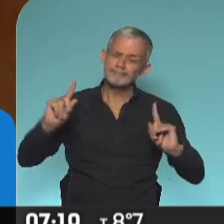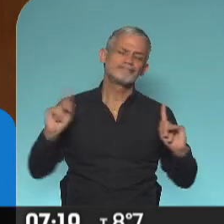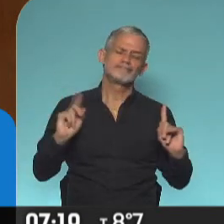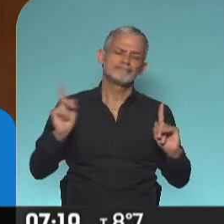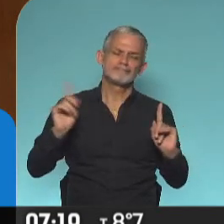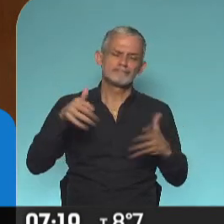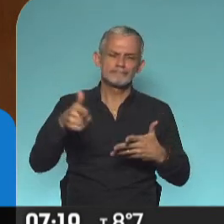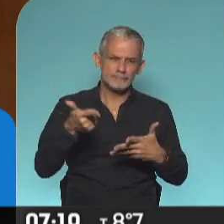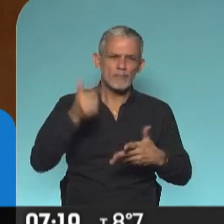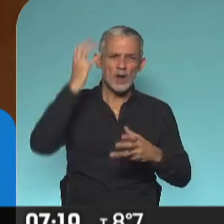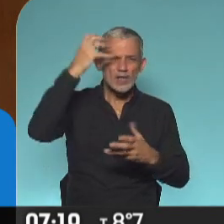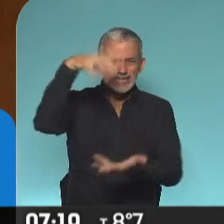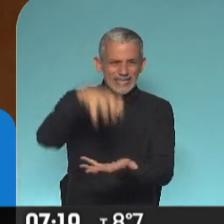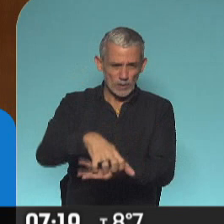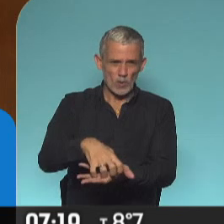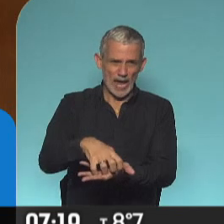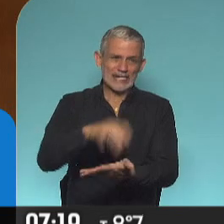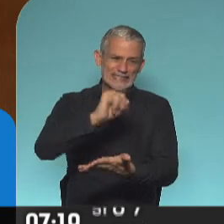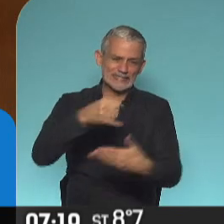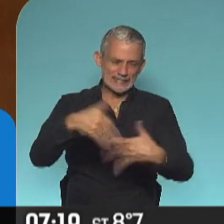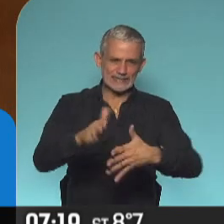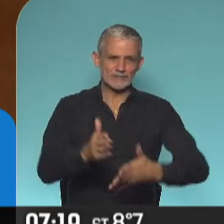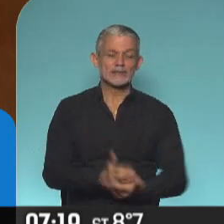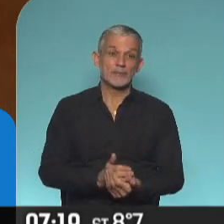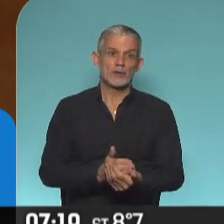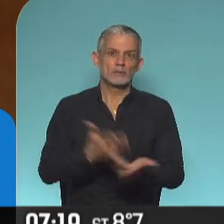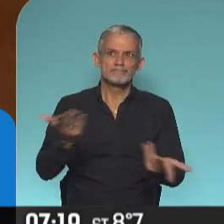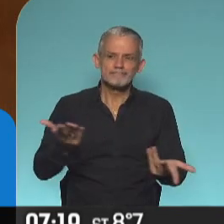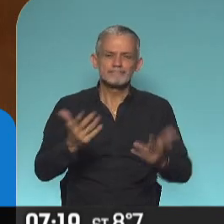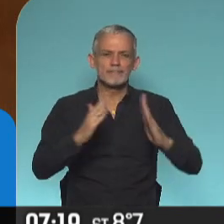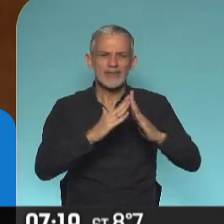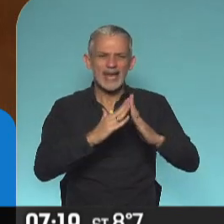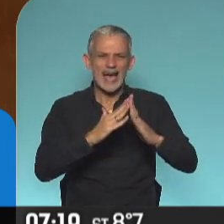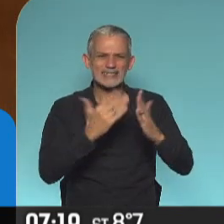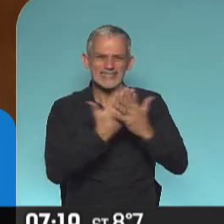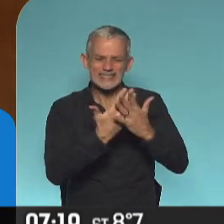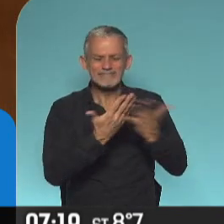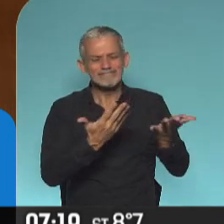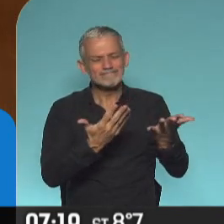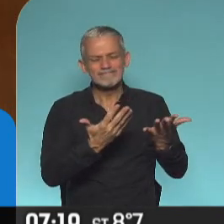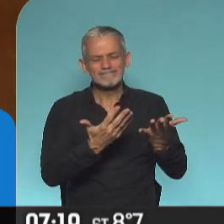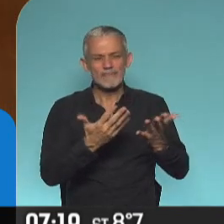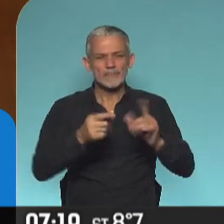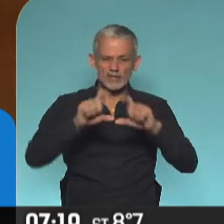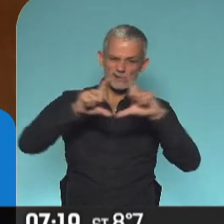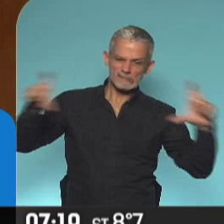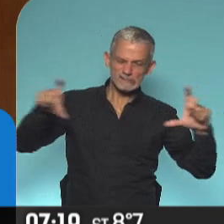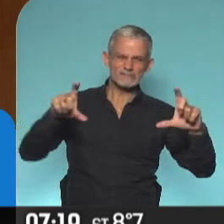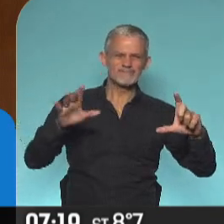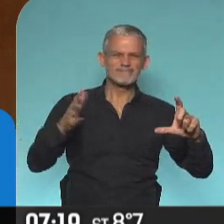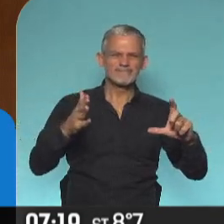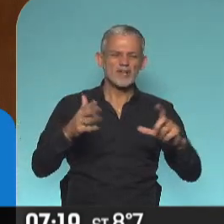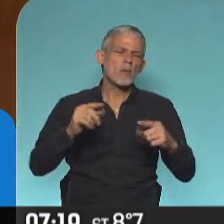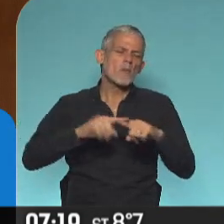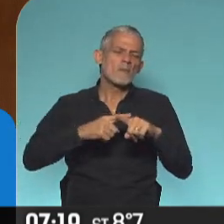frente a los tribunales, pero bueno, evidentemente realizar una protesta de este tipo, e insisto con estas consignas, ¿no? Todo el arco